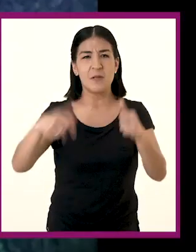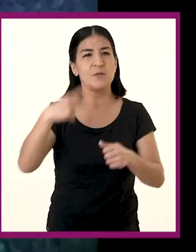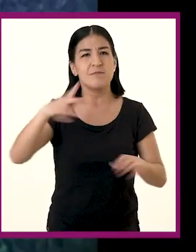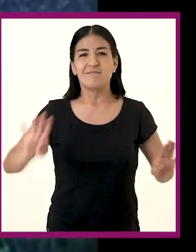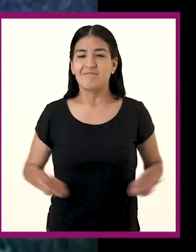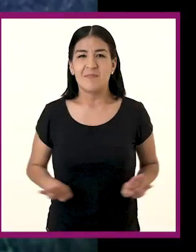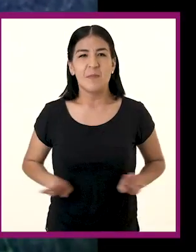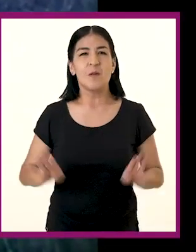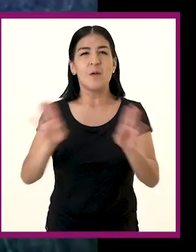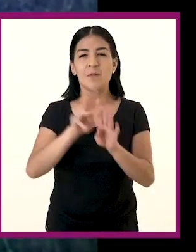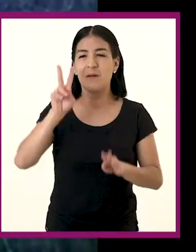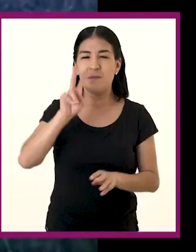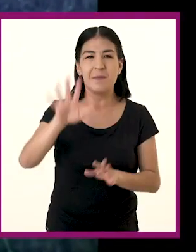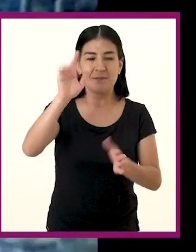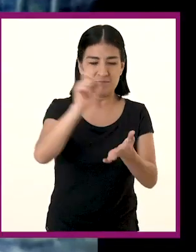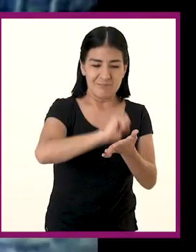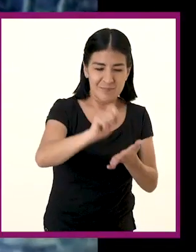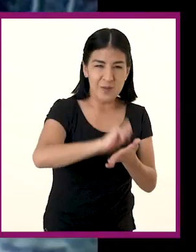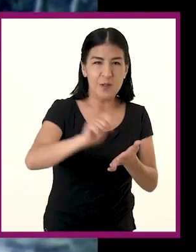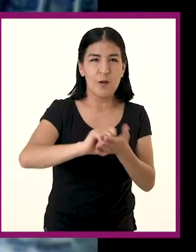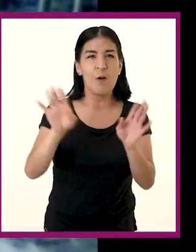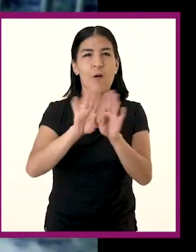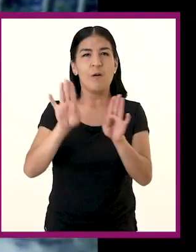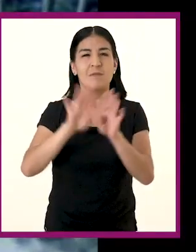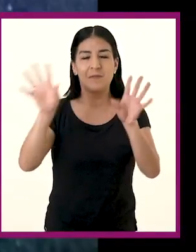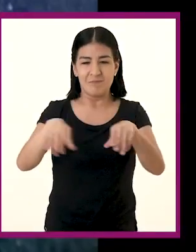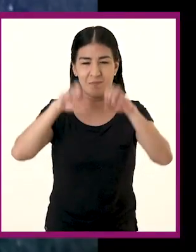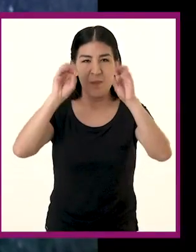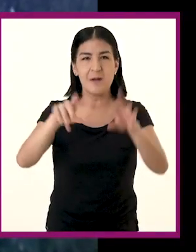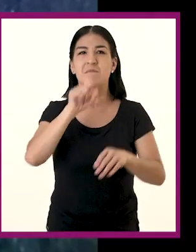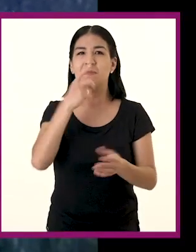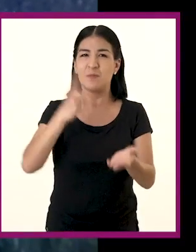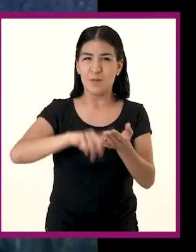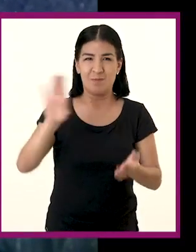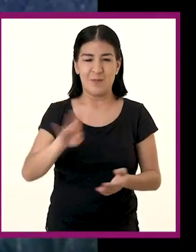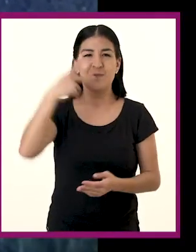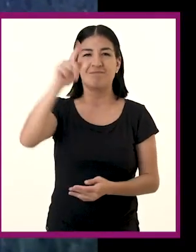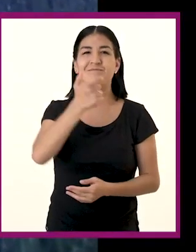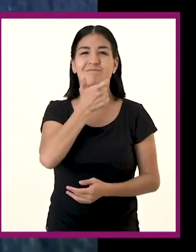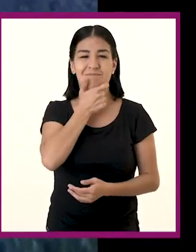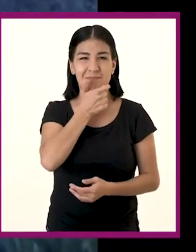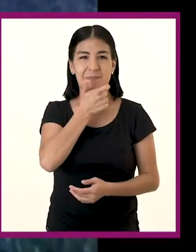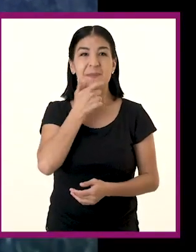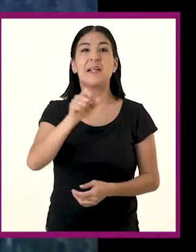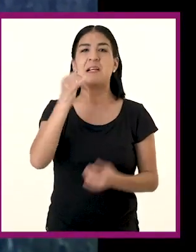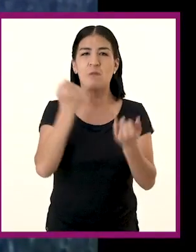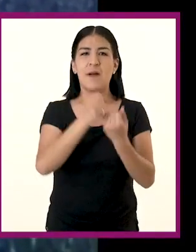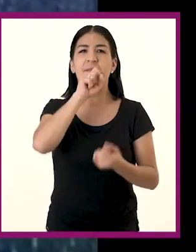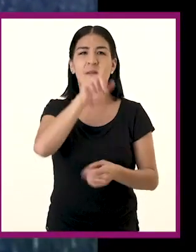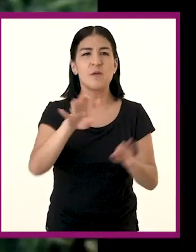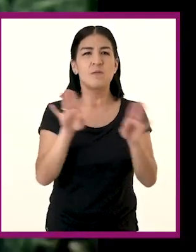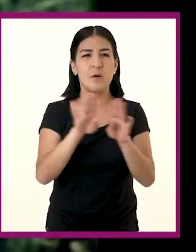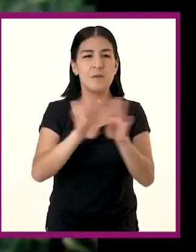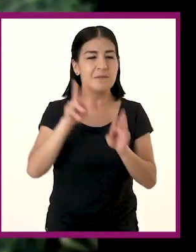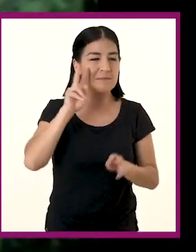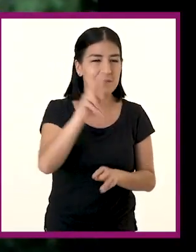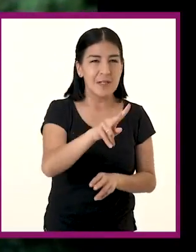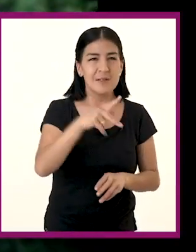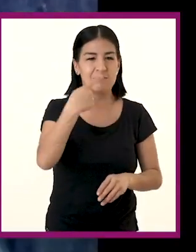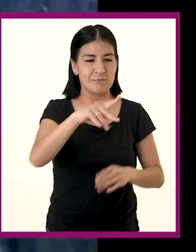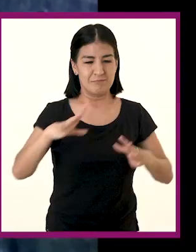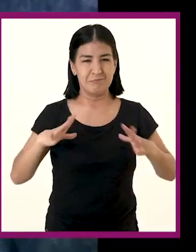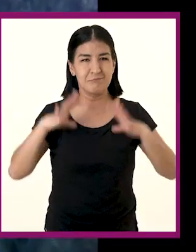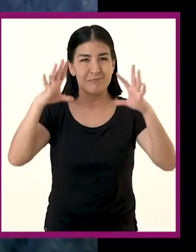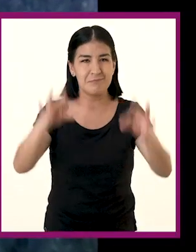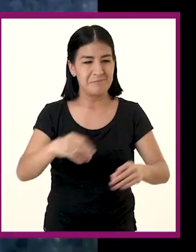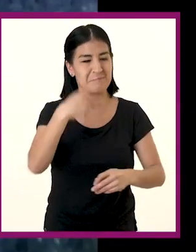obra característica del ocultismo que se basa en escritos del mago y brujo inglés Aleister Crowley, así como de varios preceptos